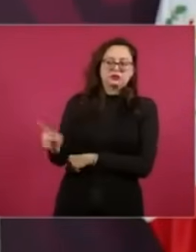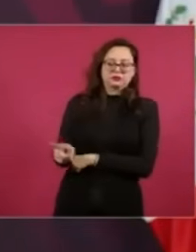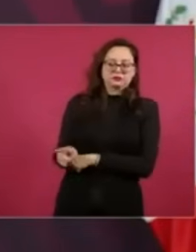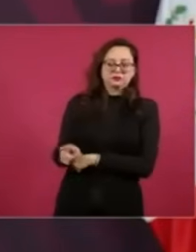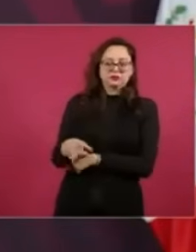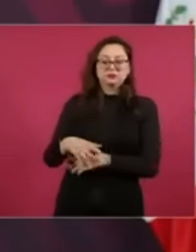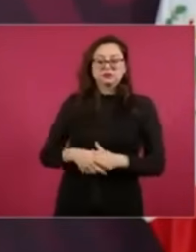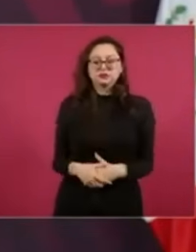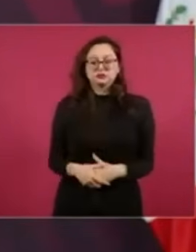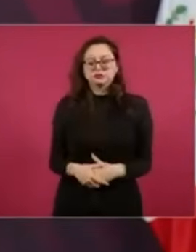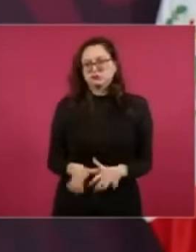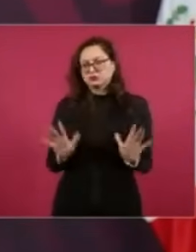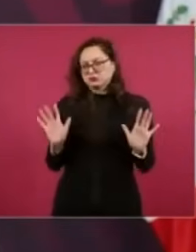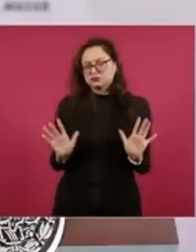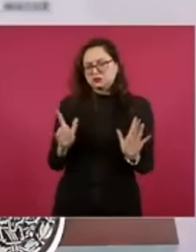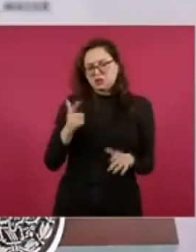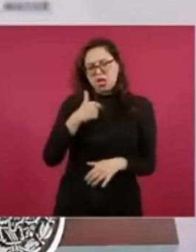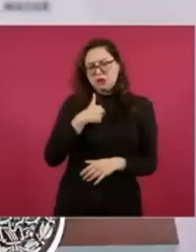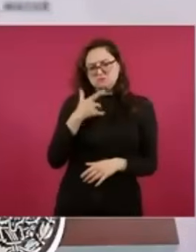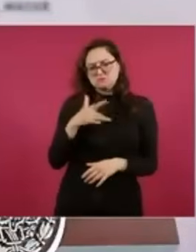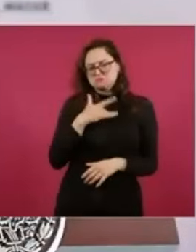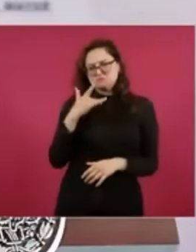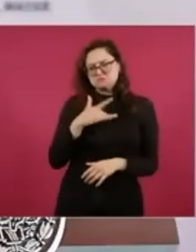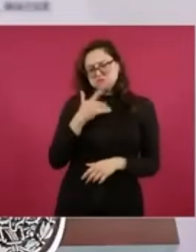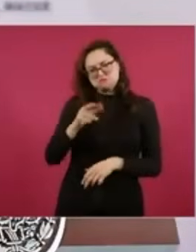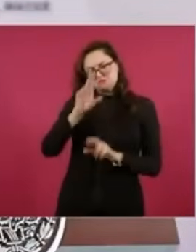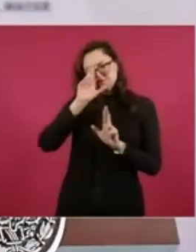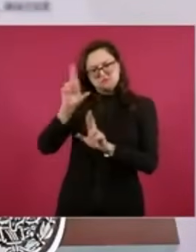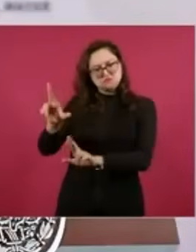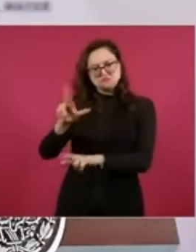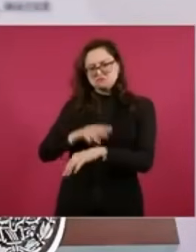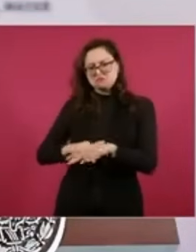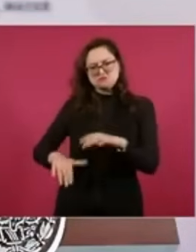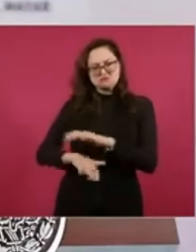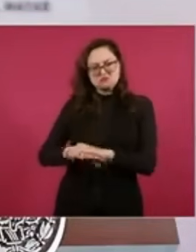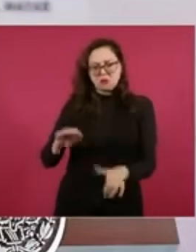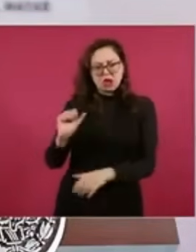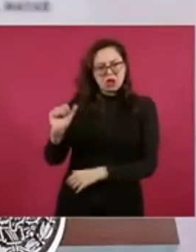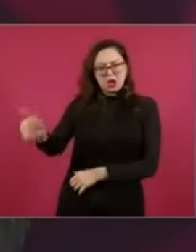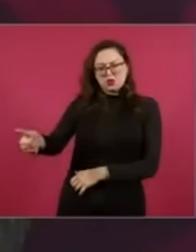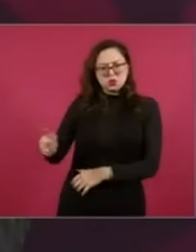No voy yo a influir en nada,